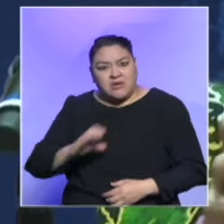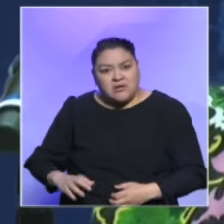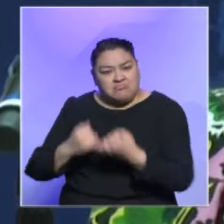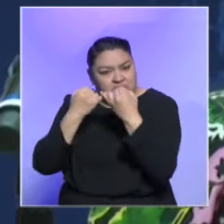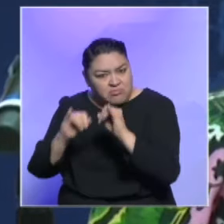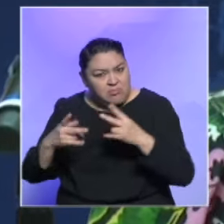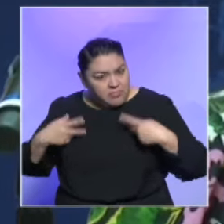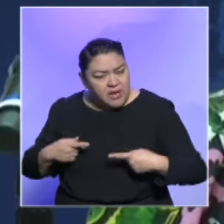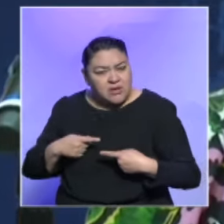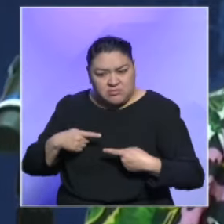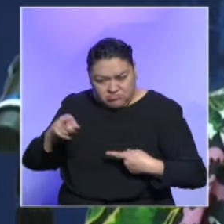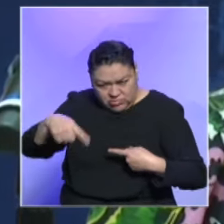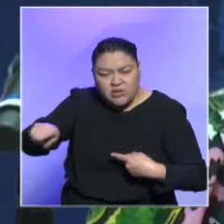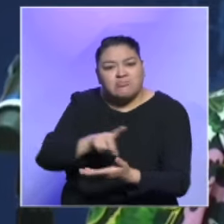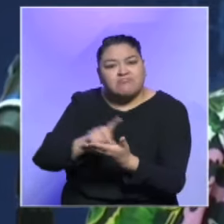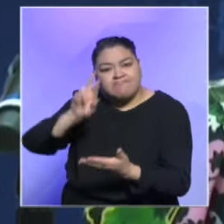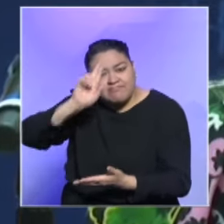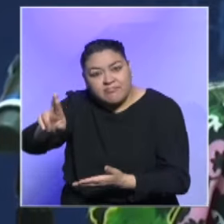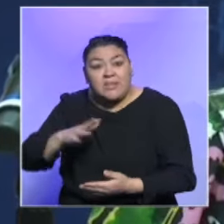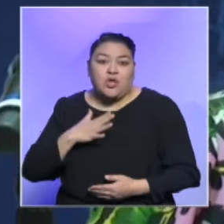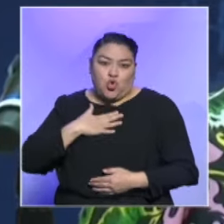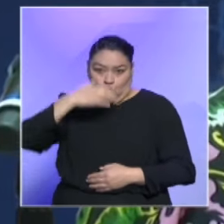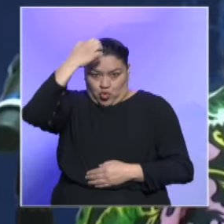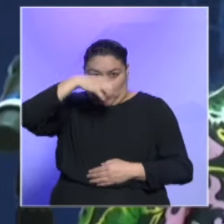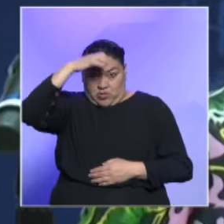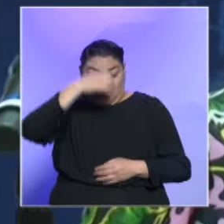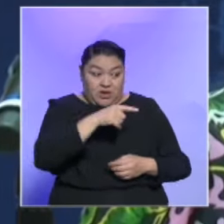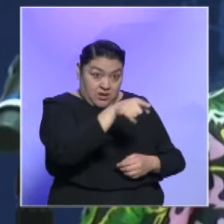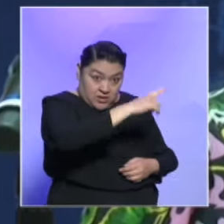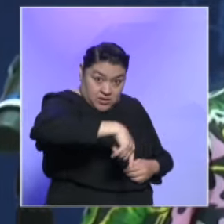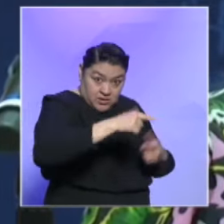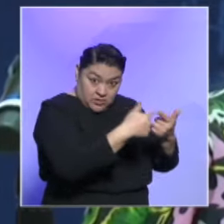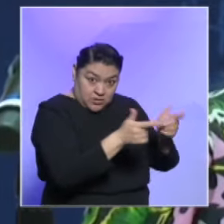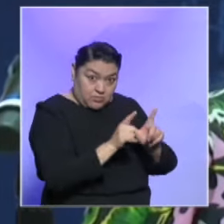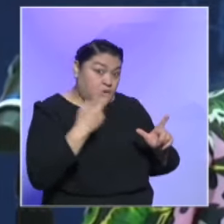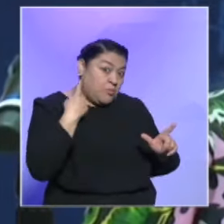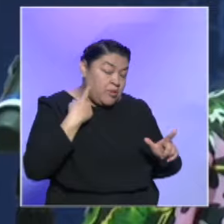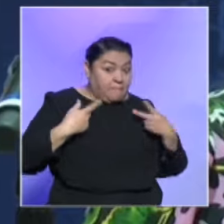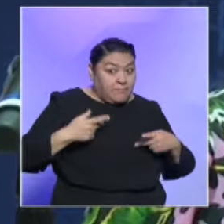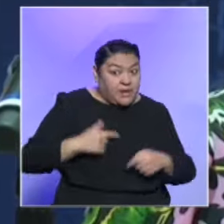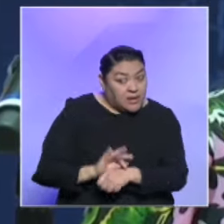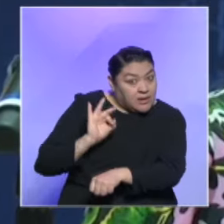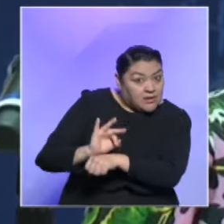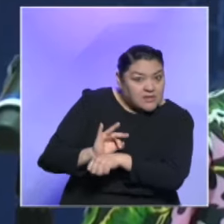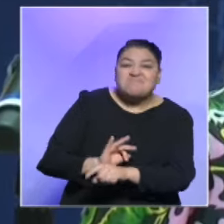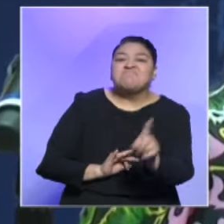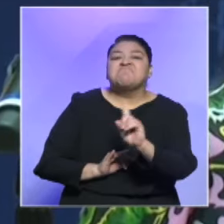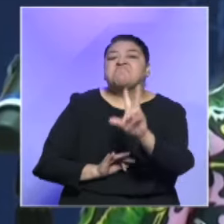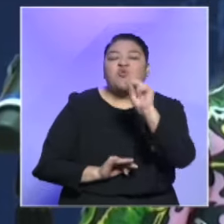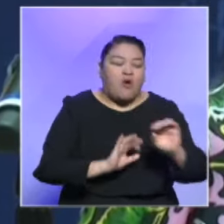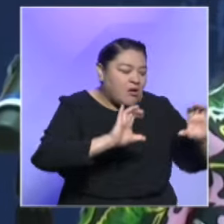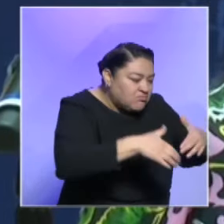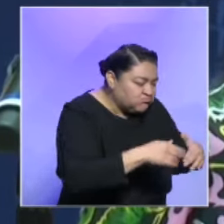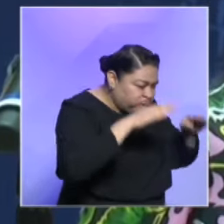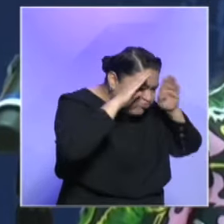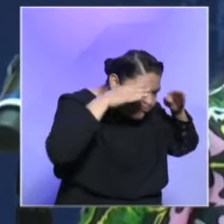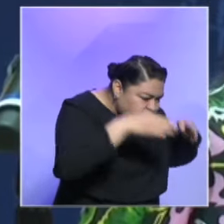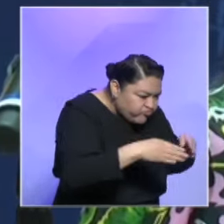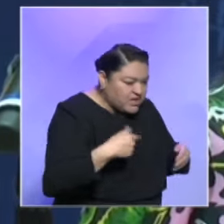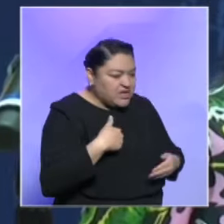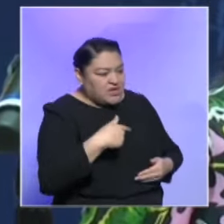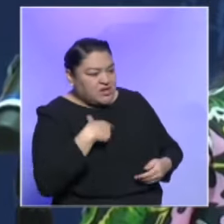las personas. En mi experiencia, los partidos no piensan en los derechos de las personas. Ellos están siempre metidos en sus problemas. ¿Qué si